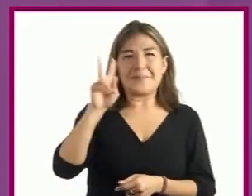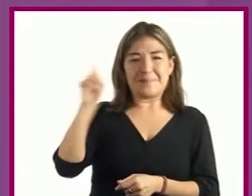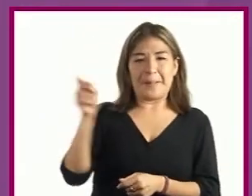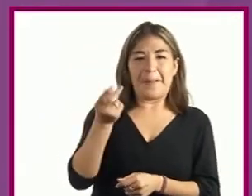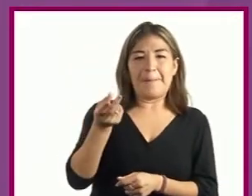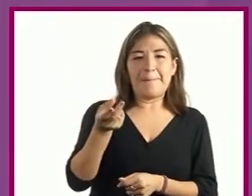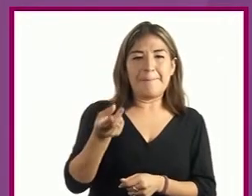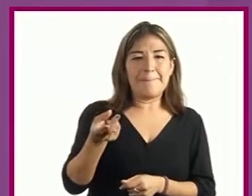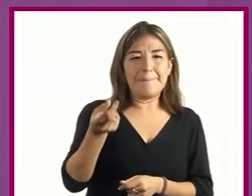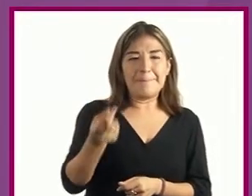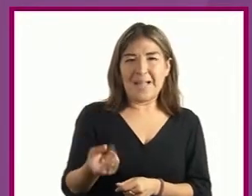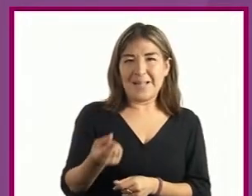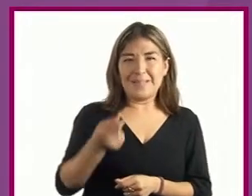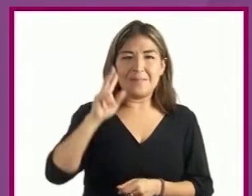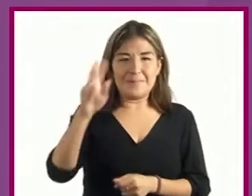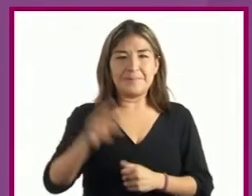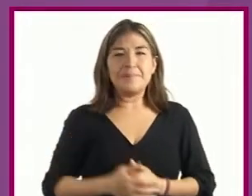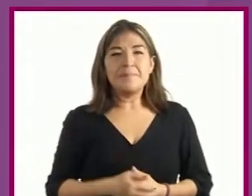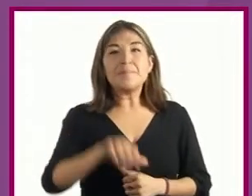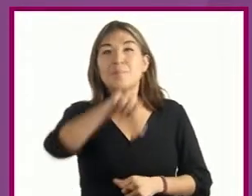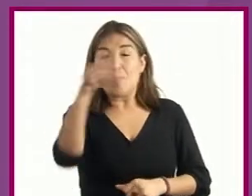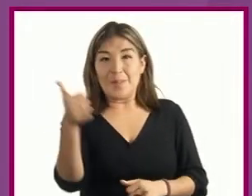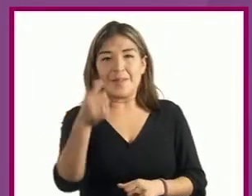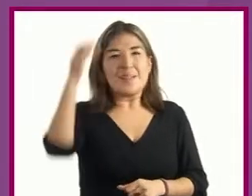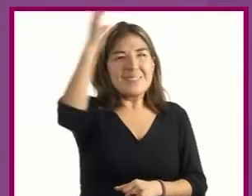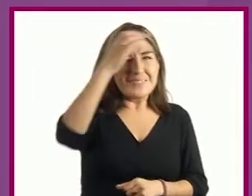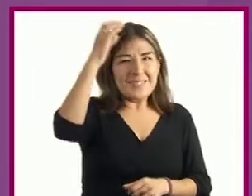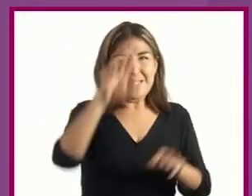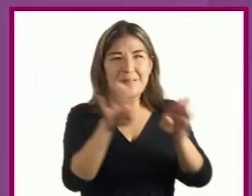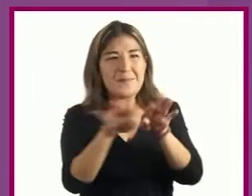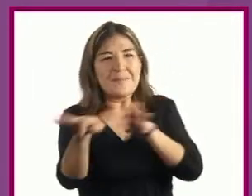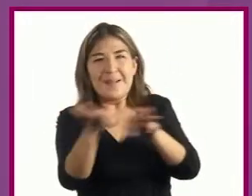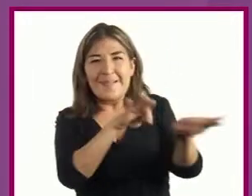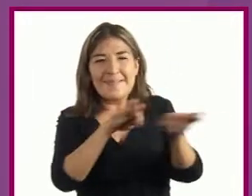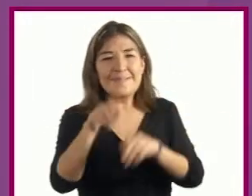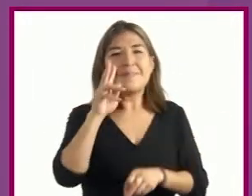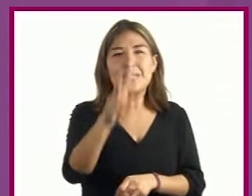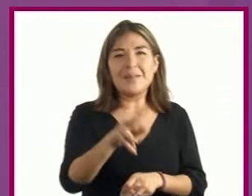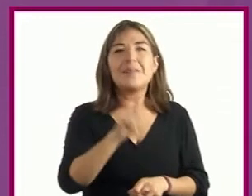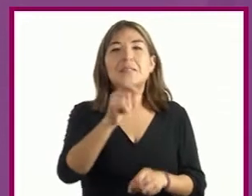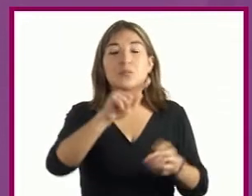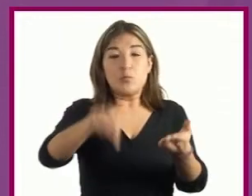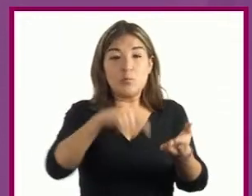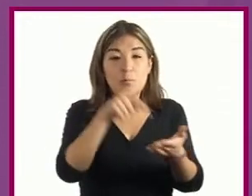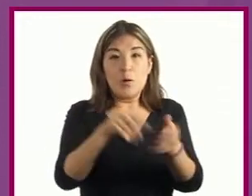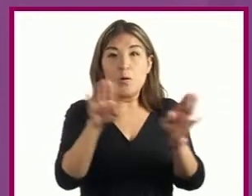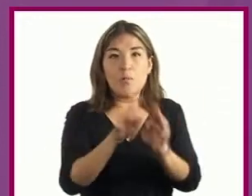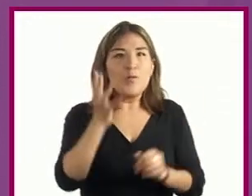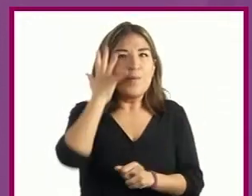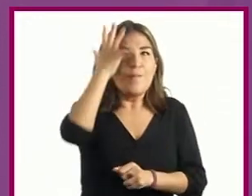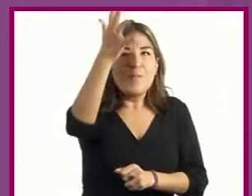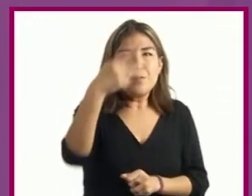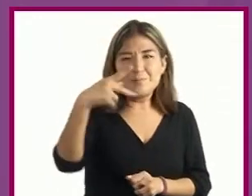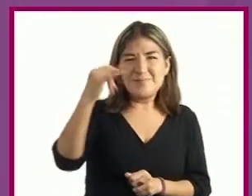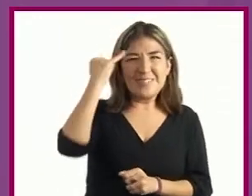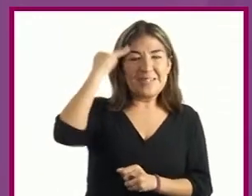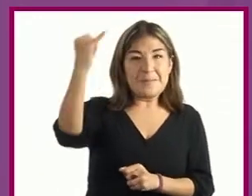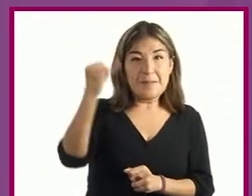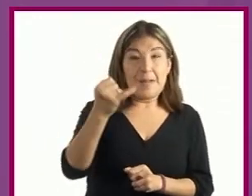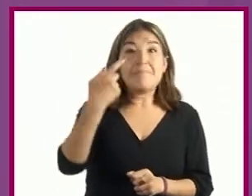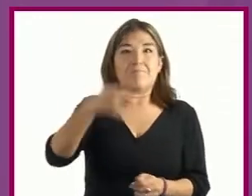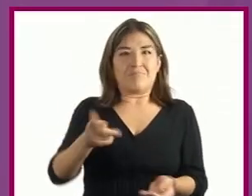los Baskerville. En las narraciones de ciencia ficción, no todos los espacios muestran futuros imaginarios, pero